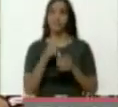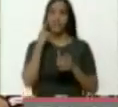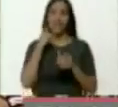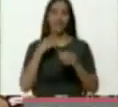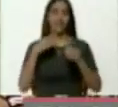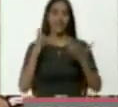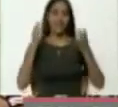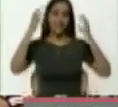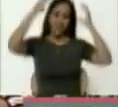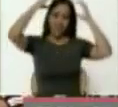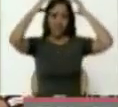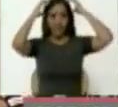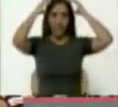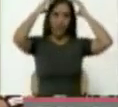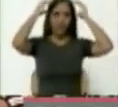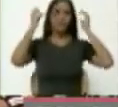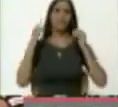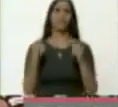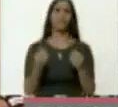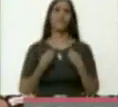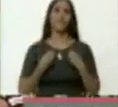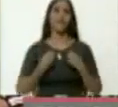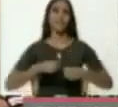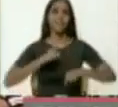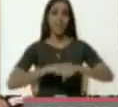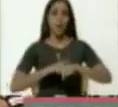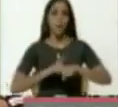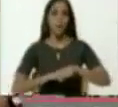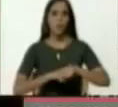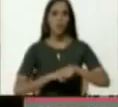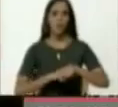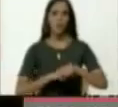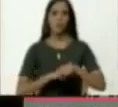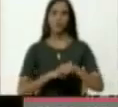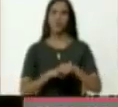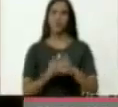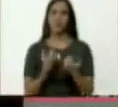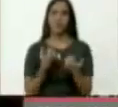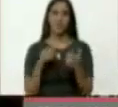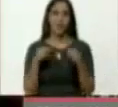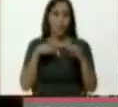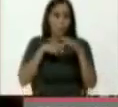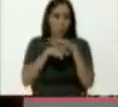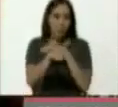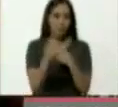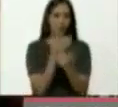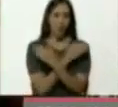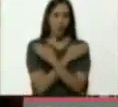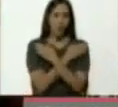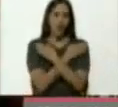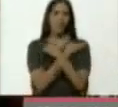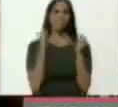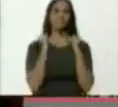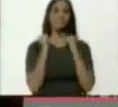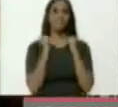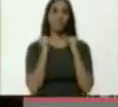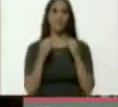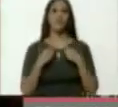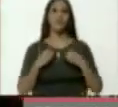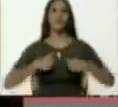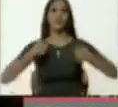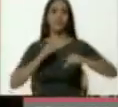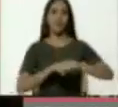Disney, para poder vivir más tiempo, se criogenizó. Es decir, se metió como una cápsula de frío para poder vivir más tiempo.